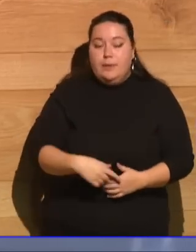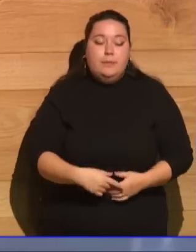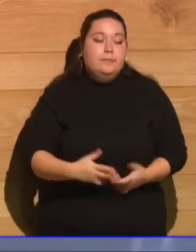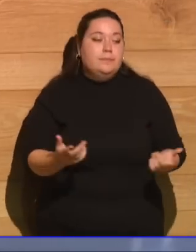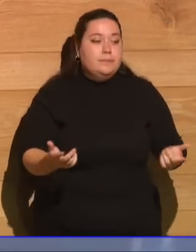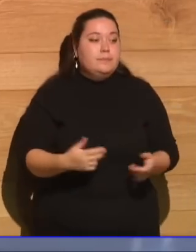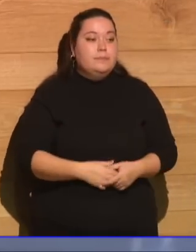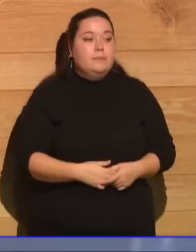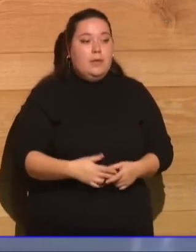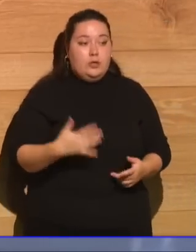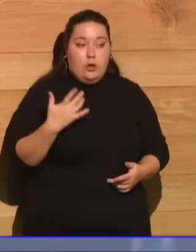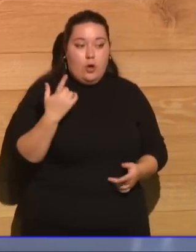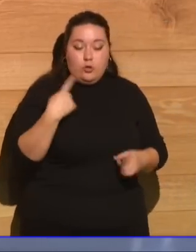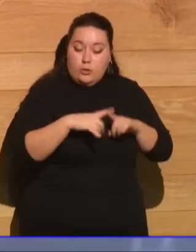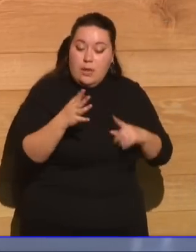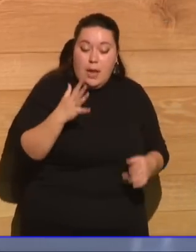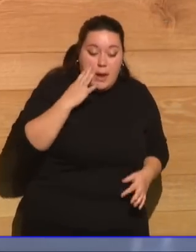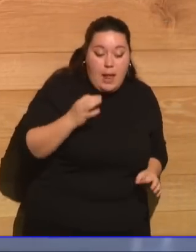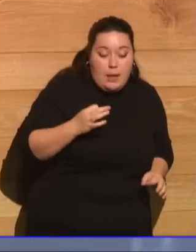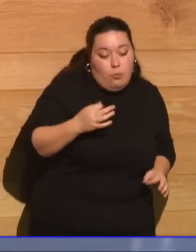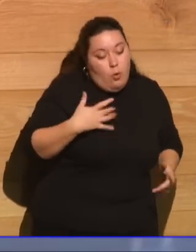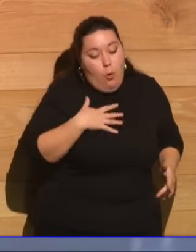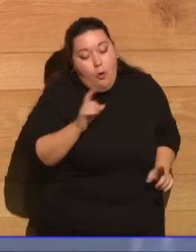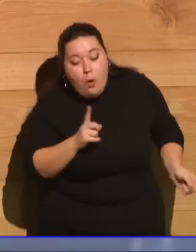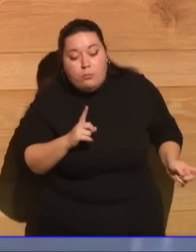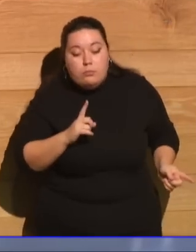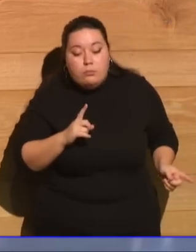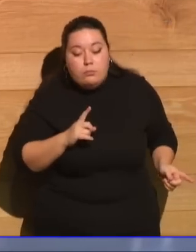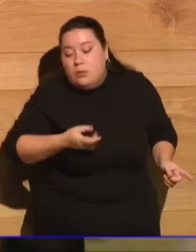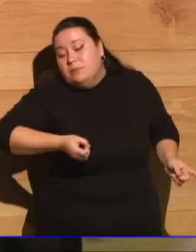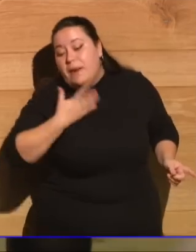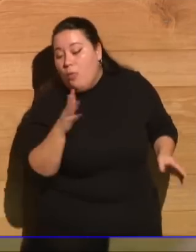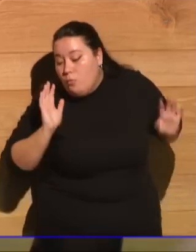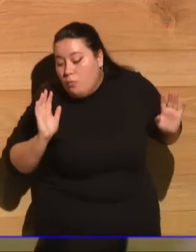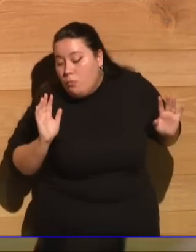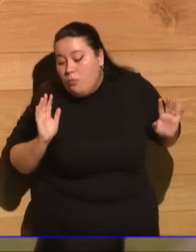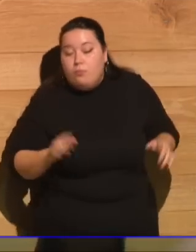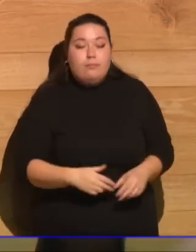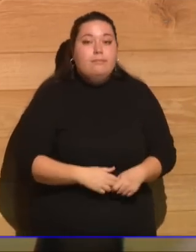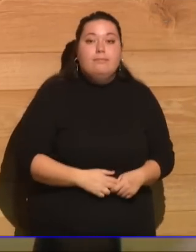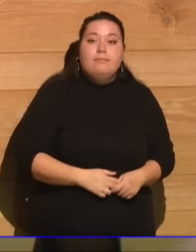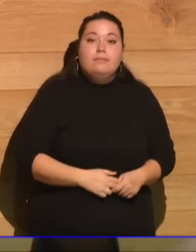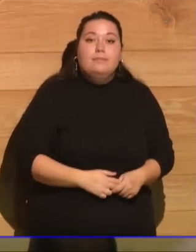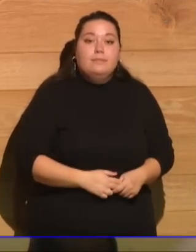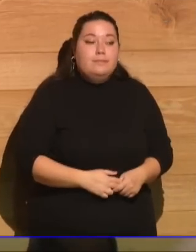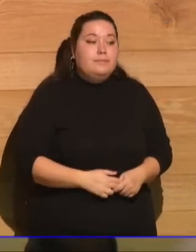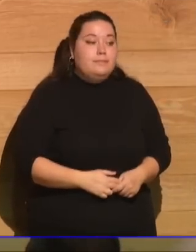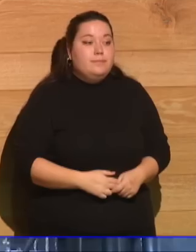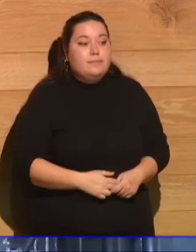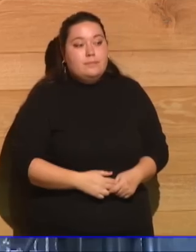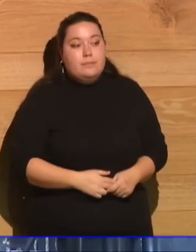hay gente que trepa. Está basado en hechos reales. No A lo hay mejor trepas. a lo Sobre mejor no todo, son reales. Hay gente pero que está basado. mal del estómago y en un momento dado... Claro. Venga, por Sobre favor. todo porque